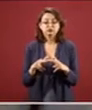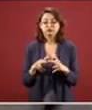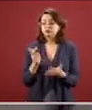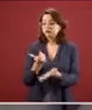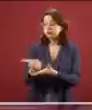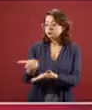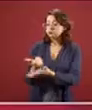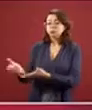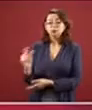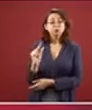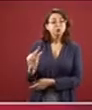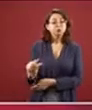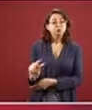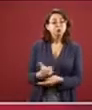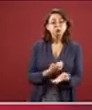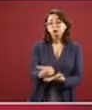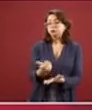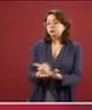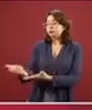les pagan poco,